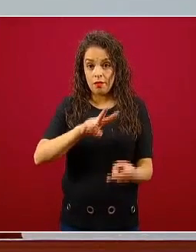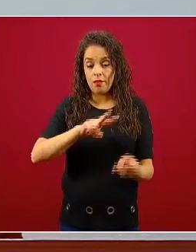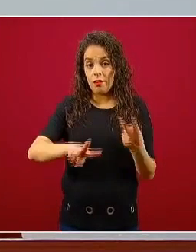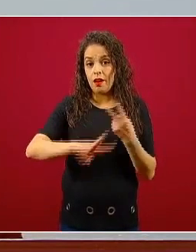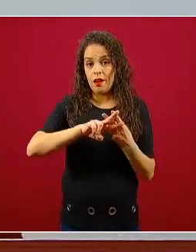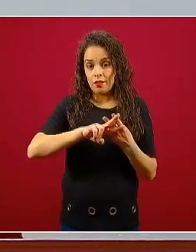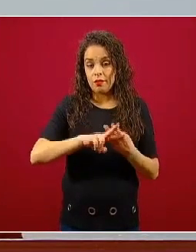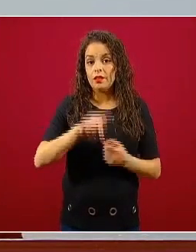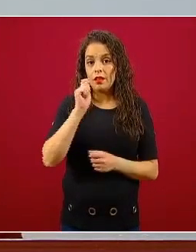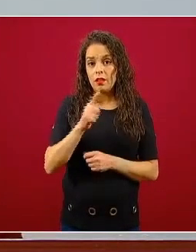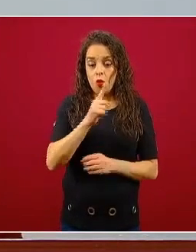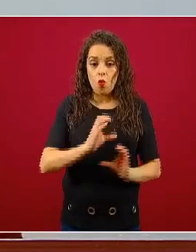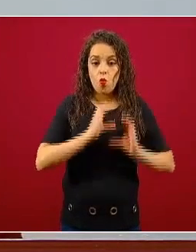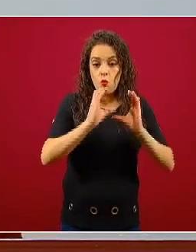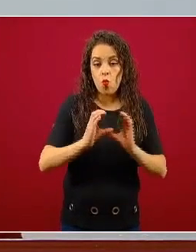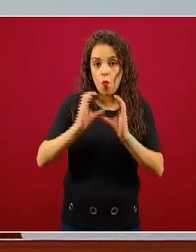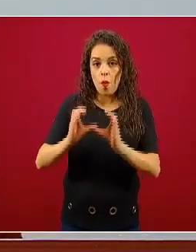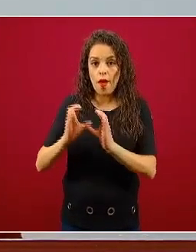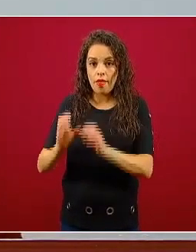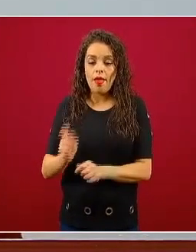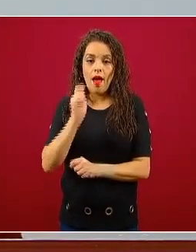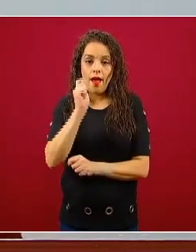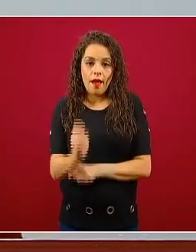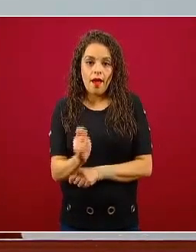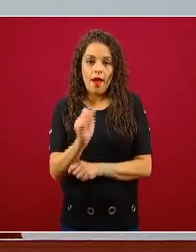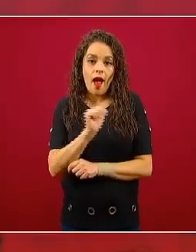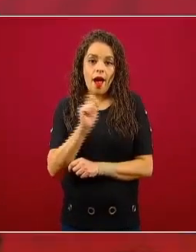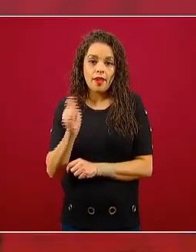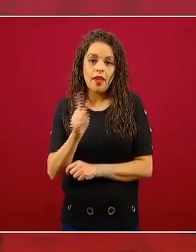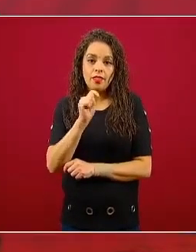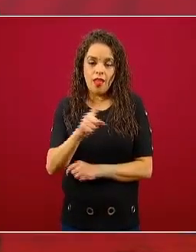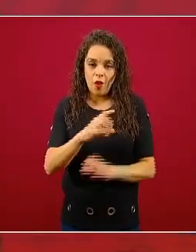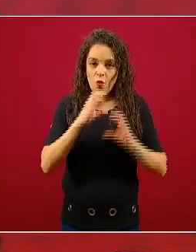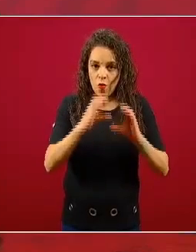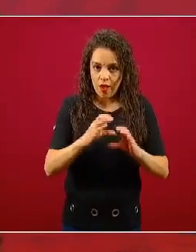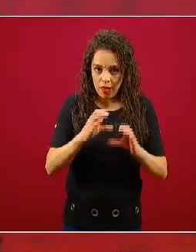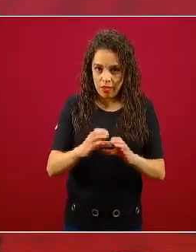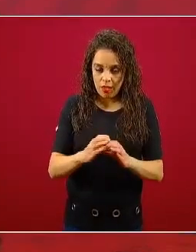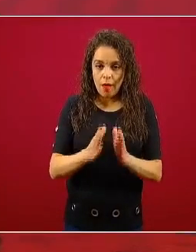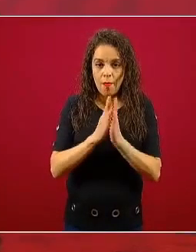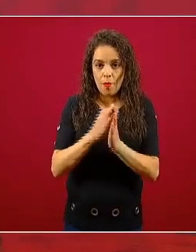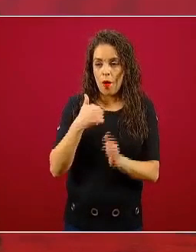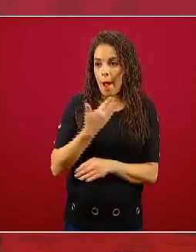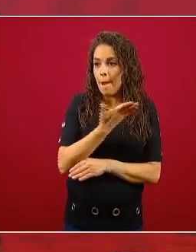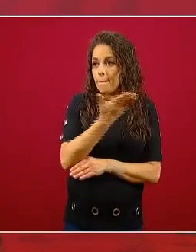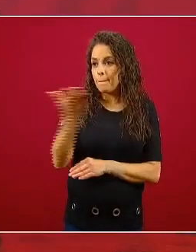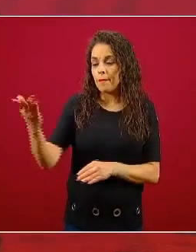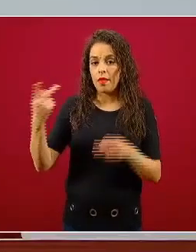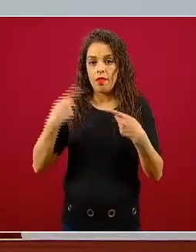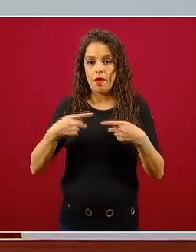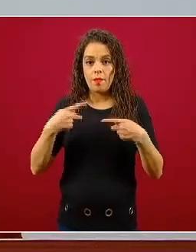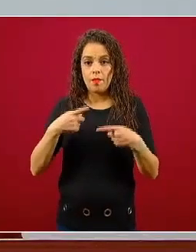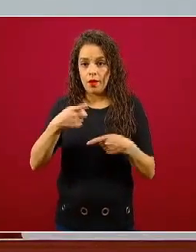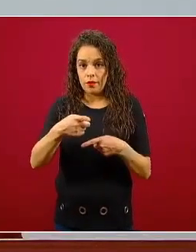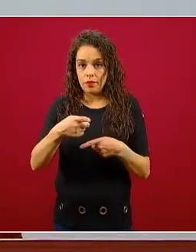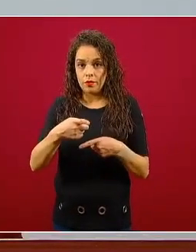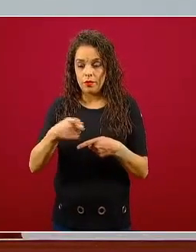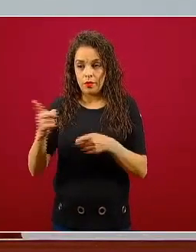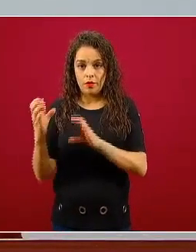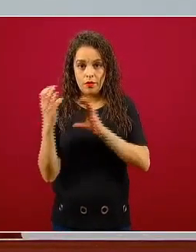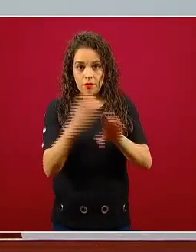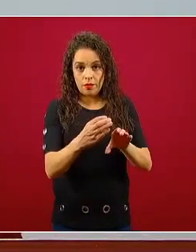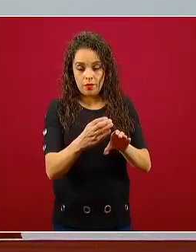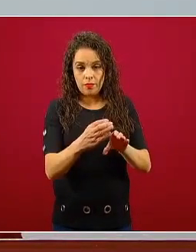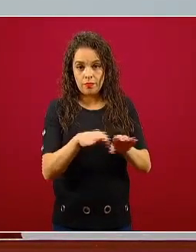quien te cuida, pido a todos los empleadores que hagan lo correcto y empiecen a